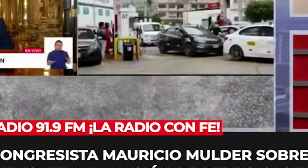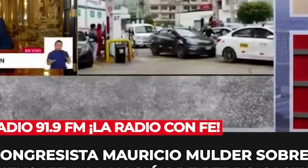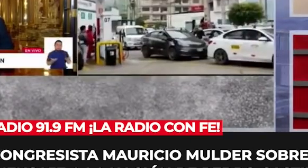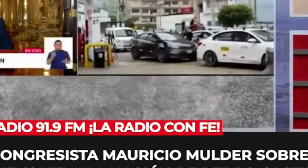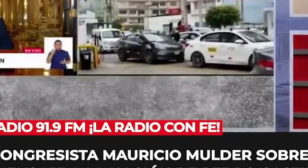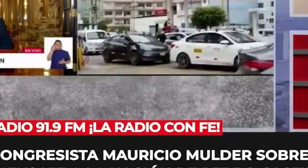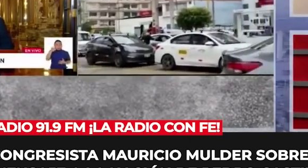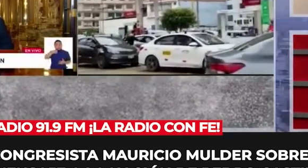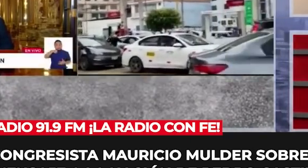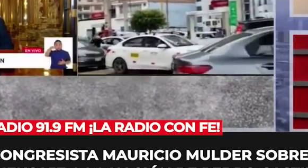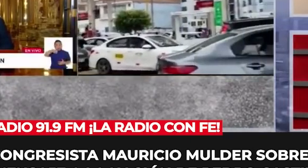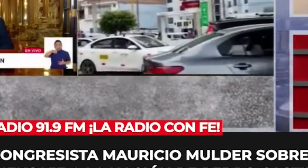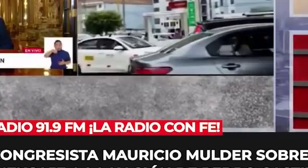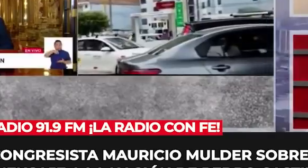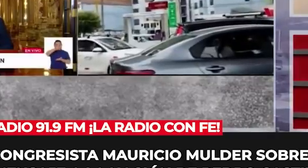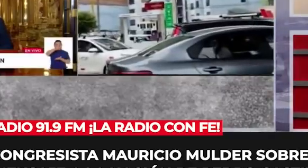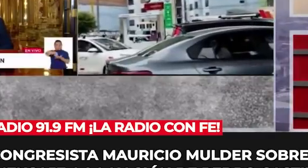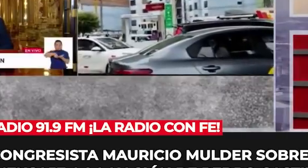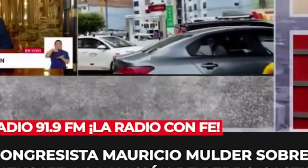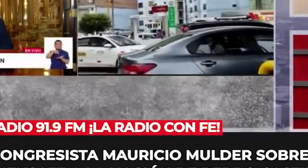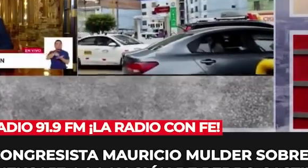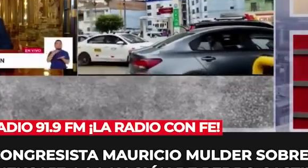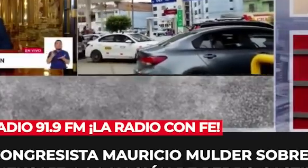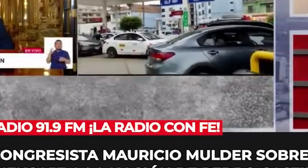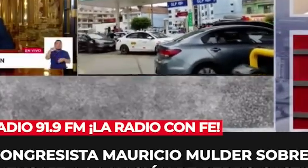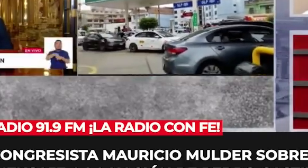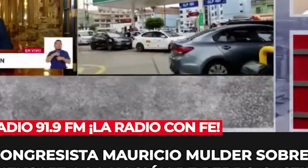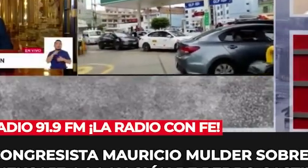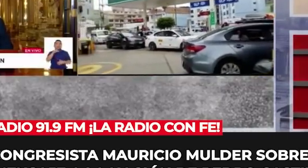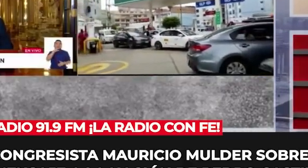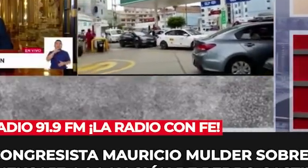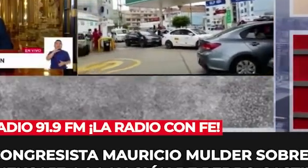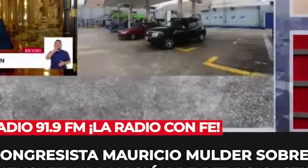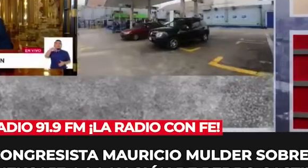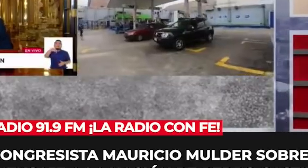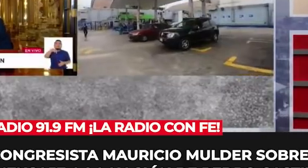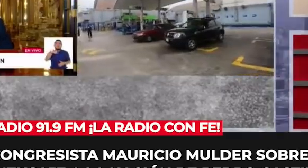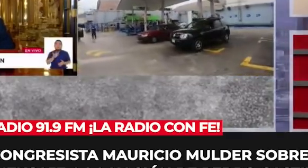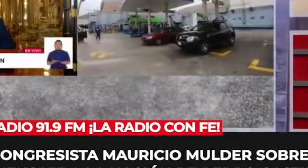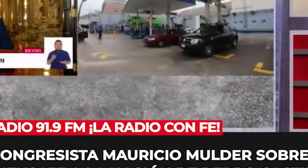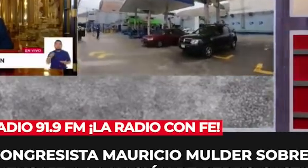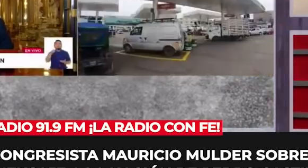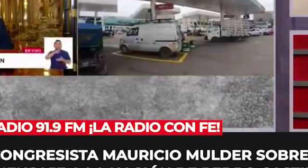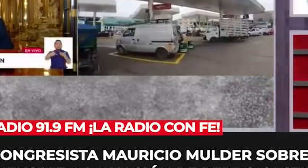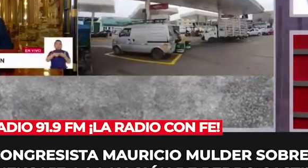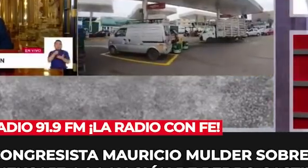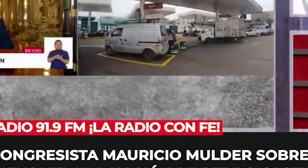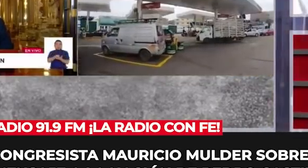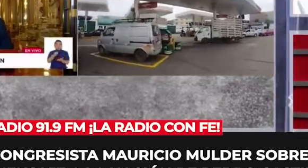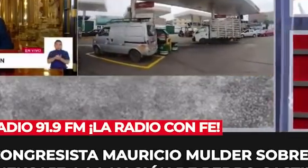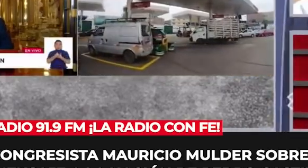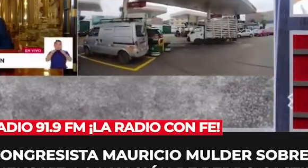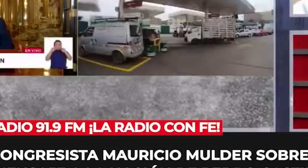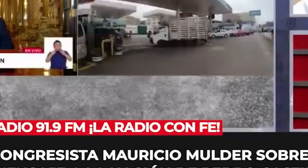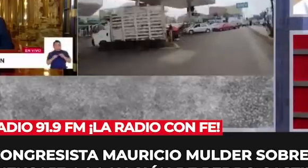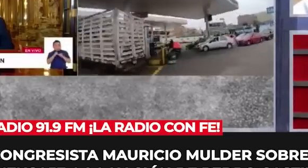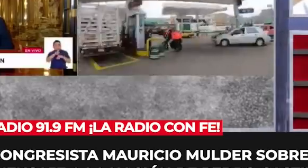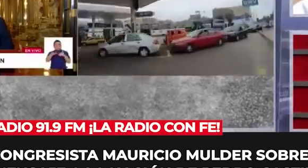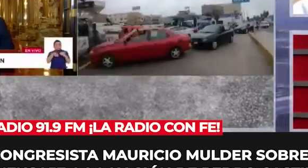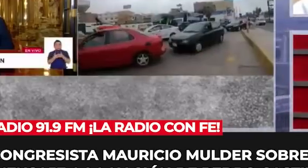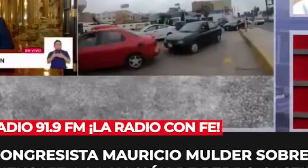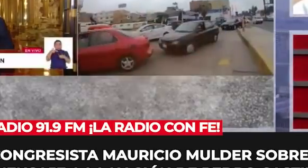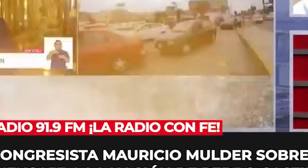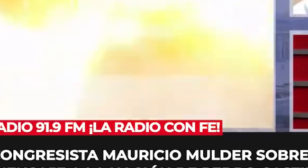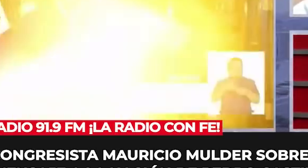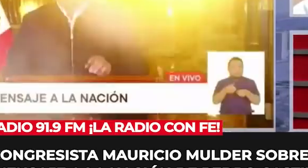cuota, parte de la cuota, porque es el mismo de que está poniendo un